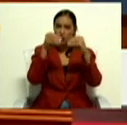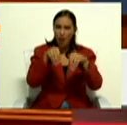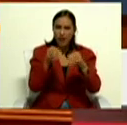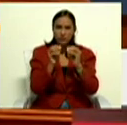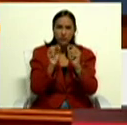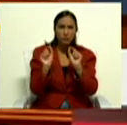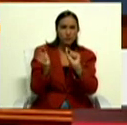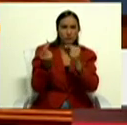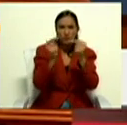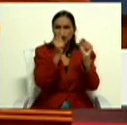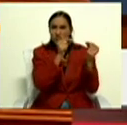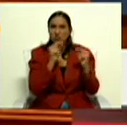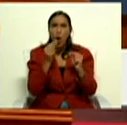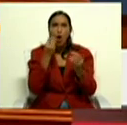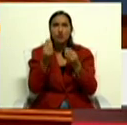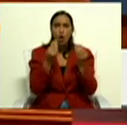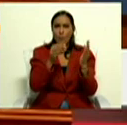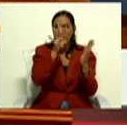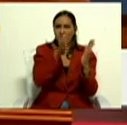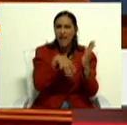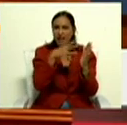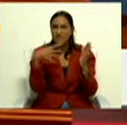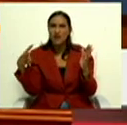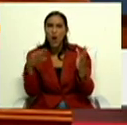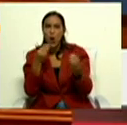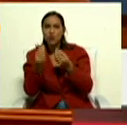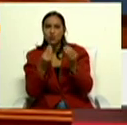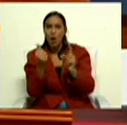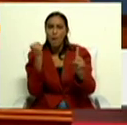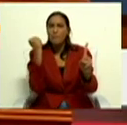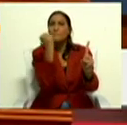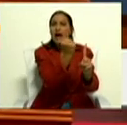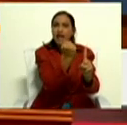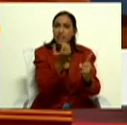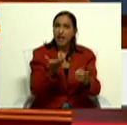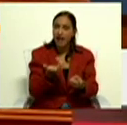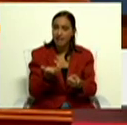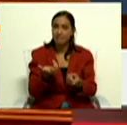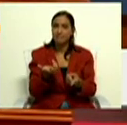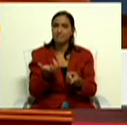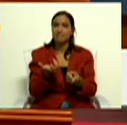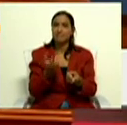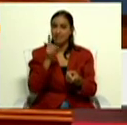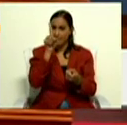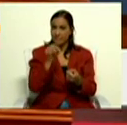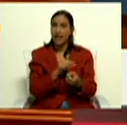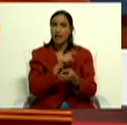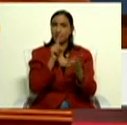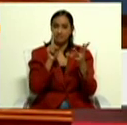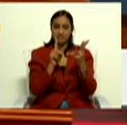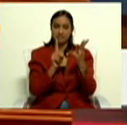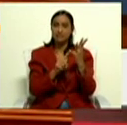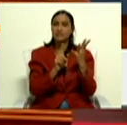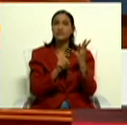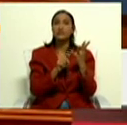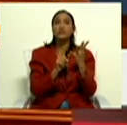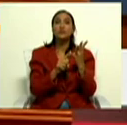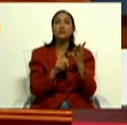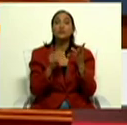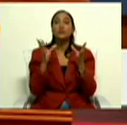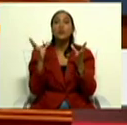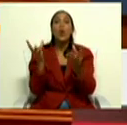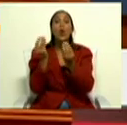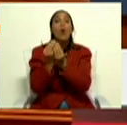con participación de exboinas verdes, tercerizada con la agencia esta